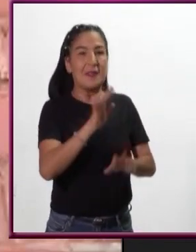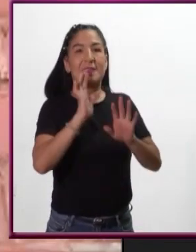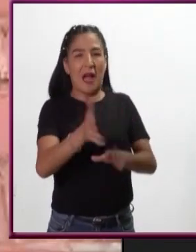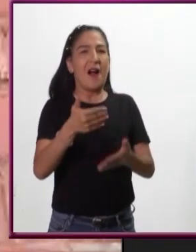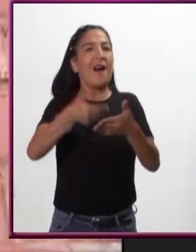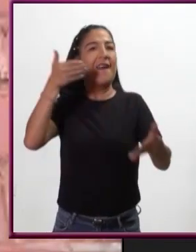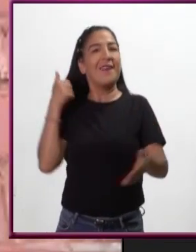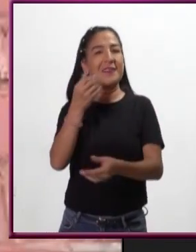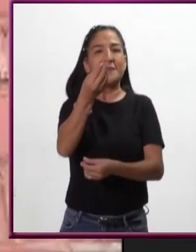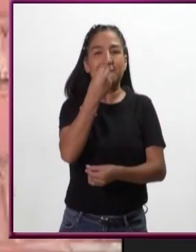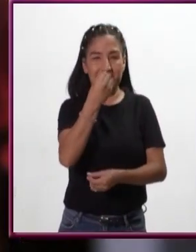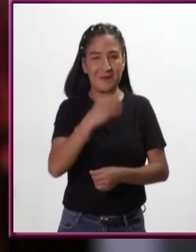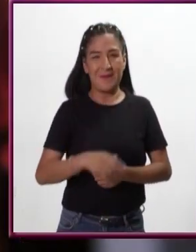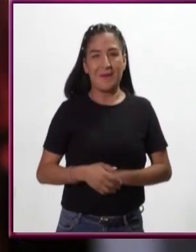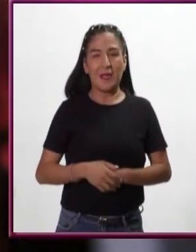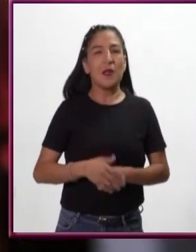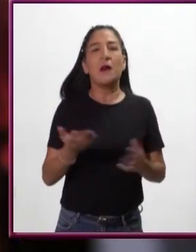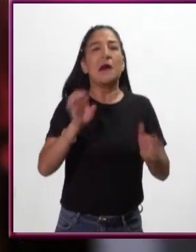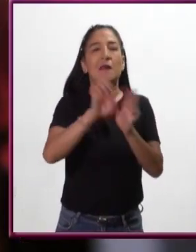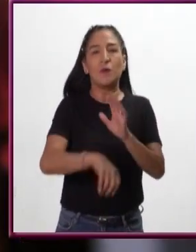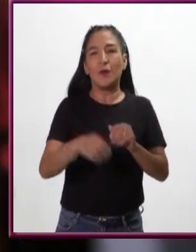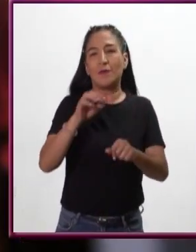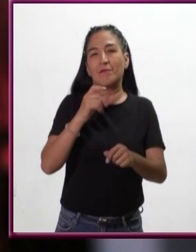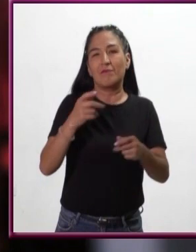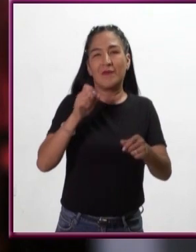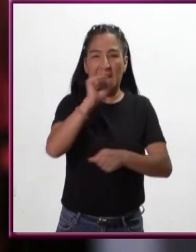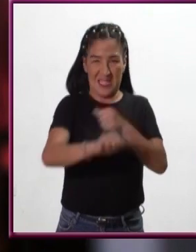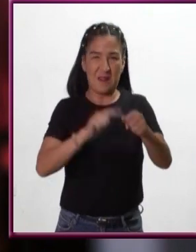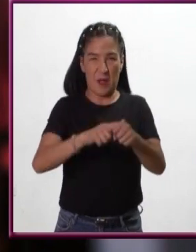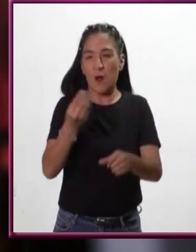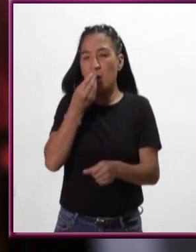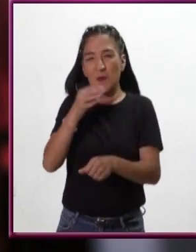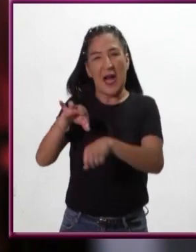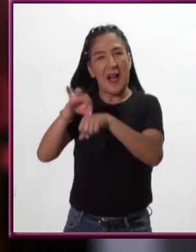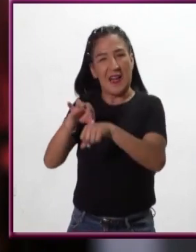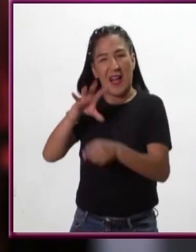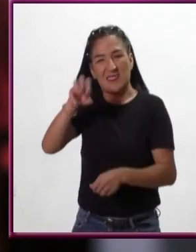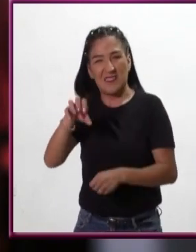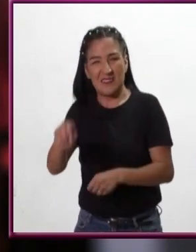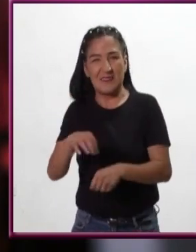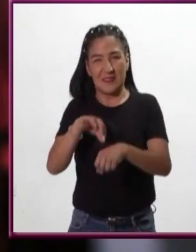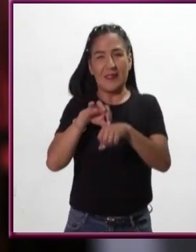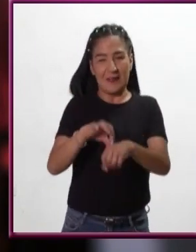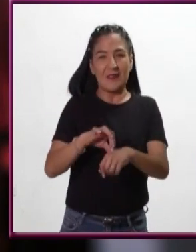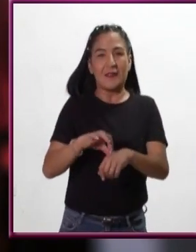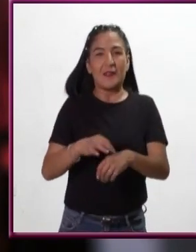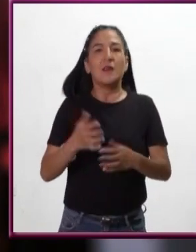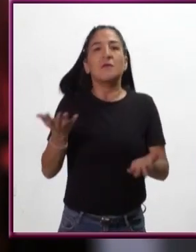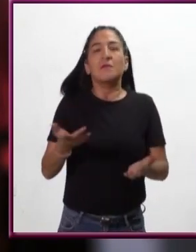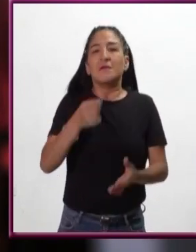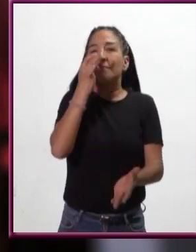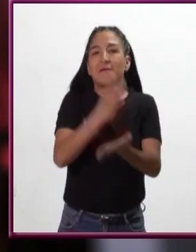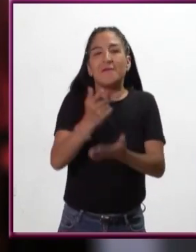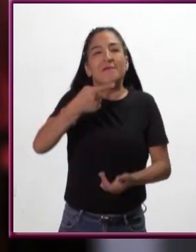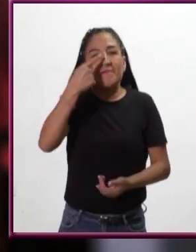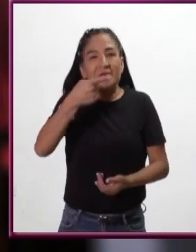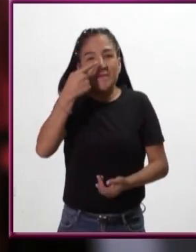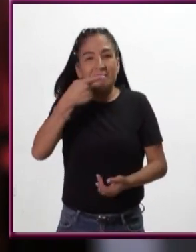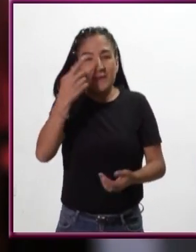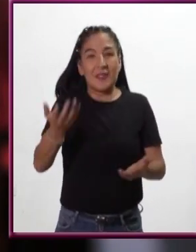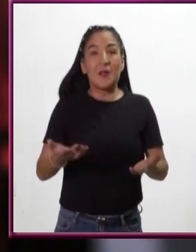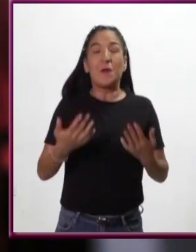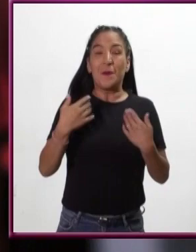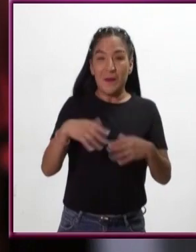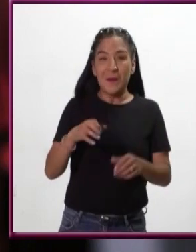algo que ya había experimentado. Pero por ejemplo, los carnívoros también tienen este... Por los olores.